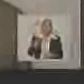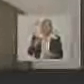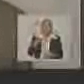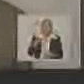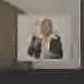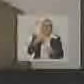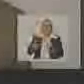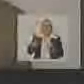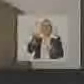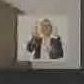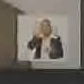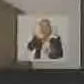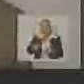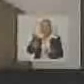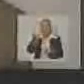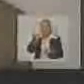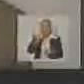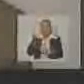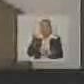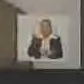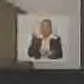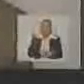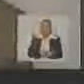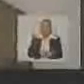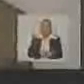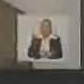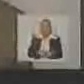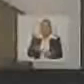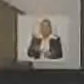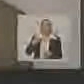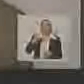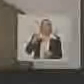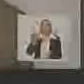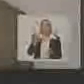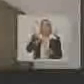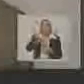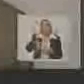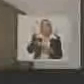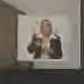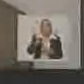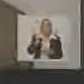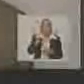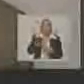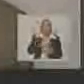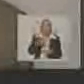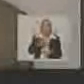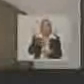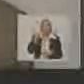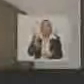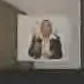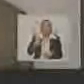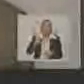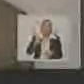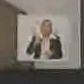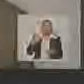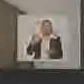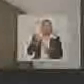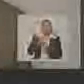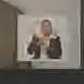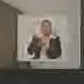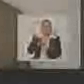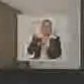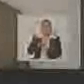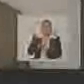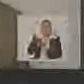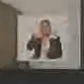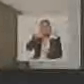otras probables conductas delictivas. Vamos pues, como señalo, a buscar las causas y vamos a incidir en ellas para evitar